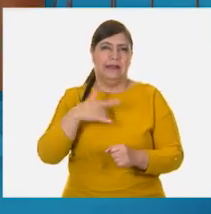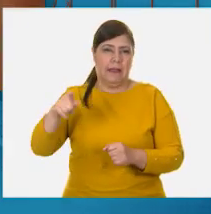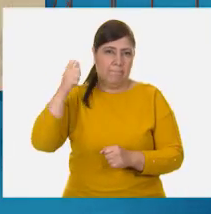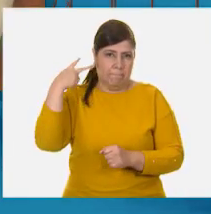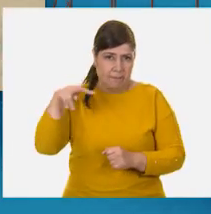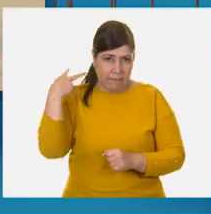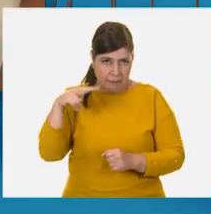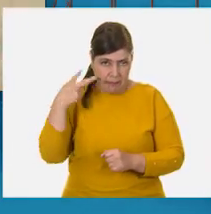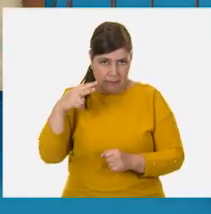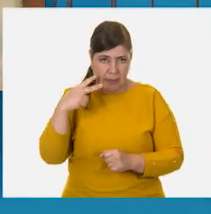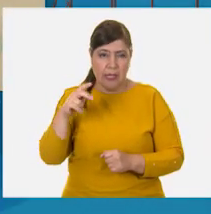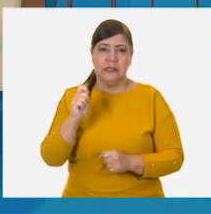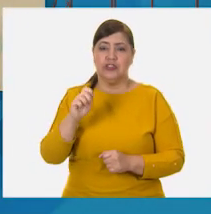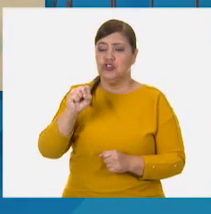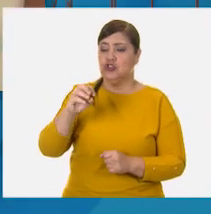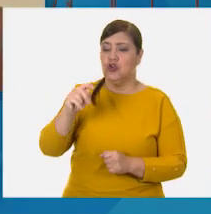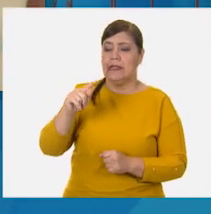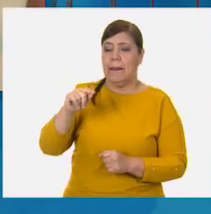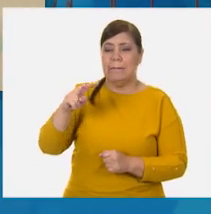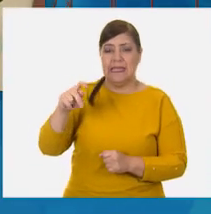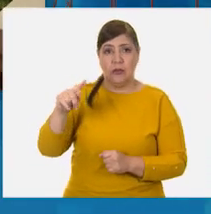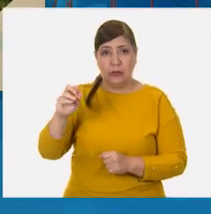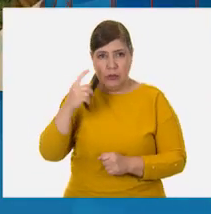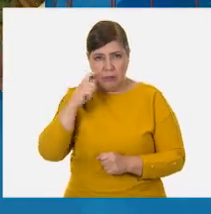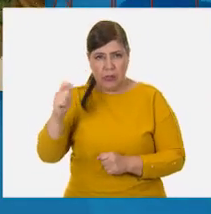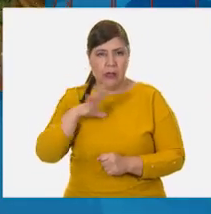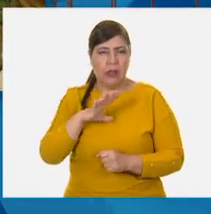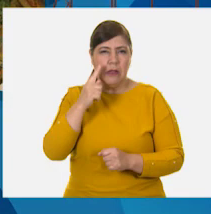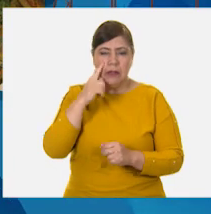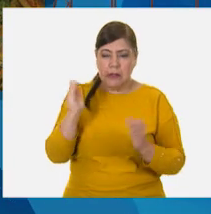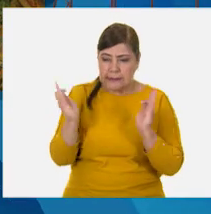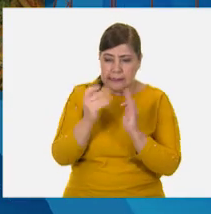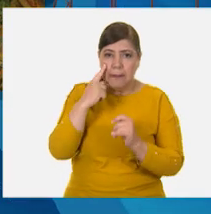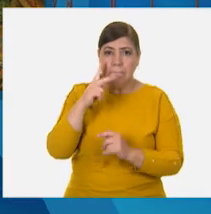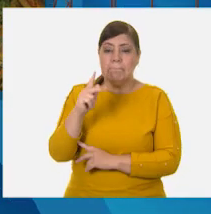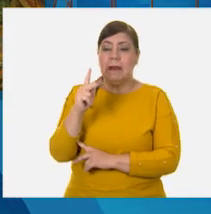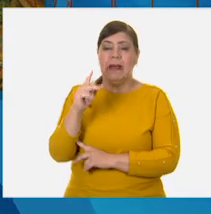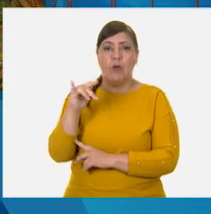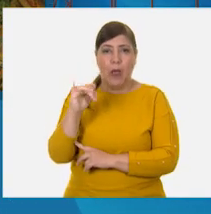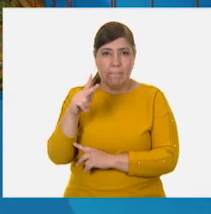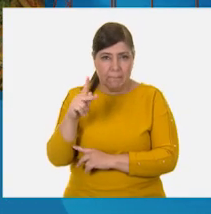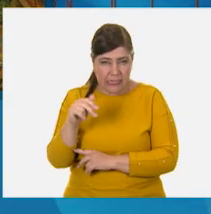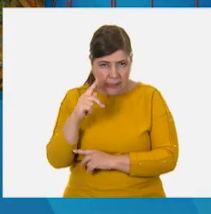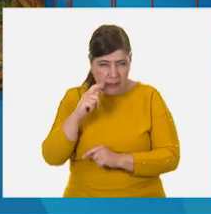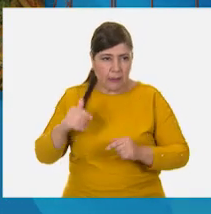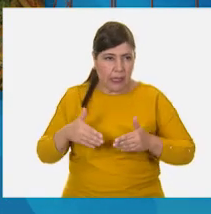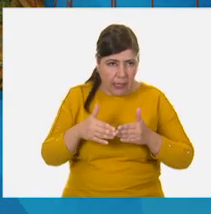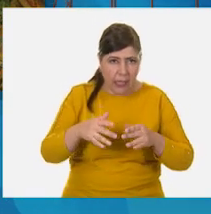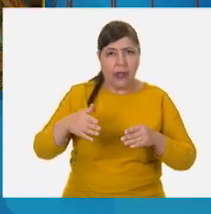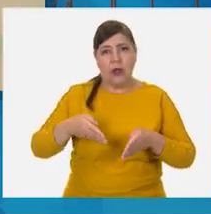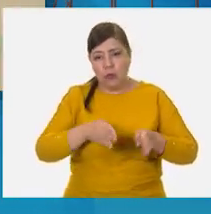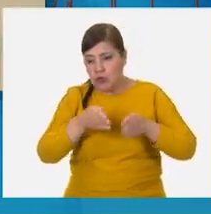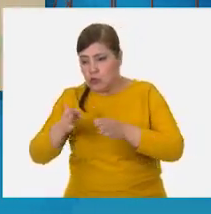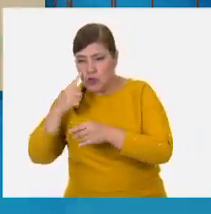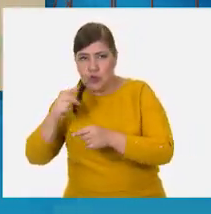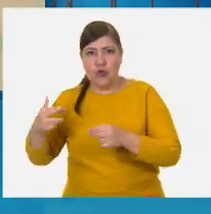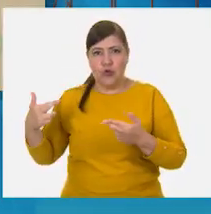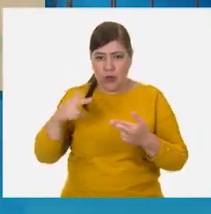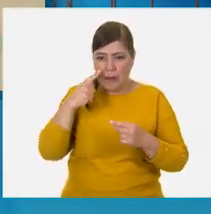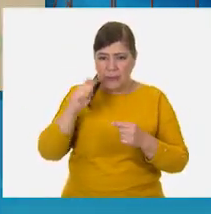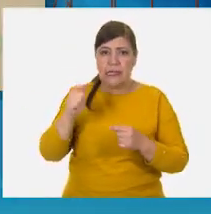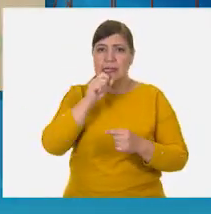toda la costa de Sotavento, la región aledaña al puerto, la cuenca del Papaloapa, los lomeríos volcánicos de los Tuxtla y la cuenca